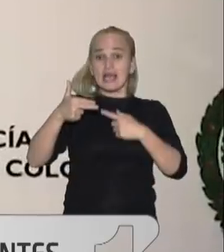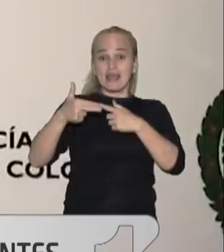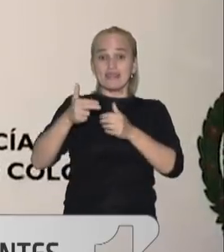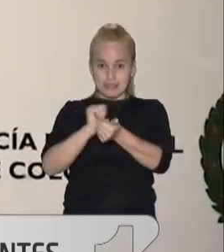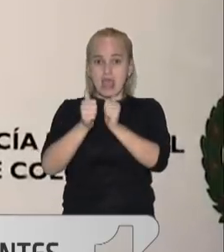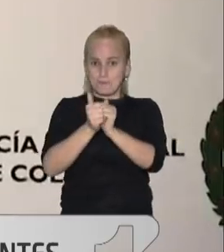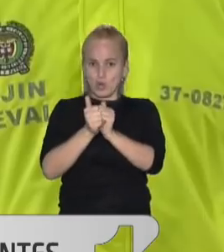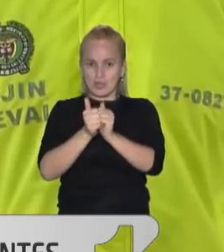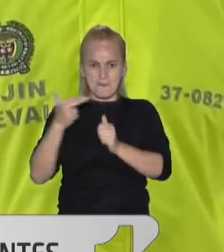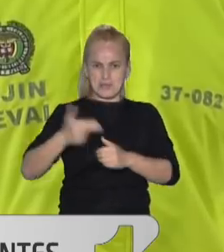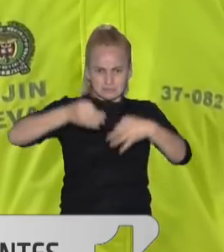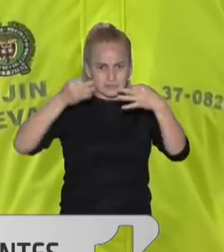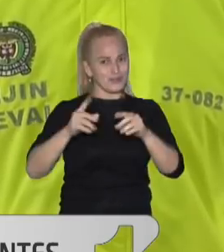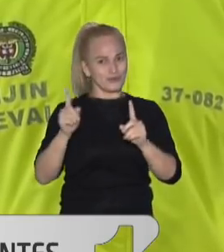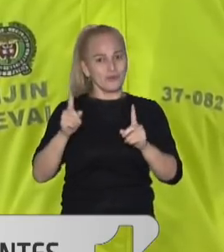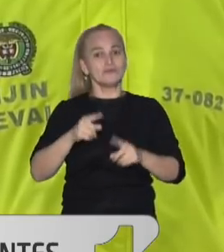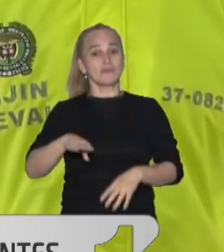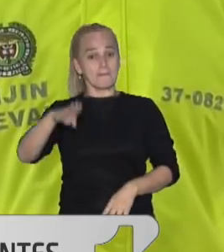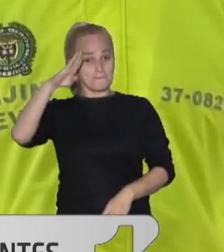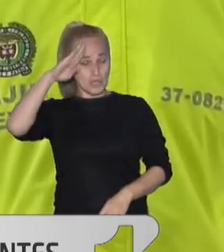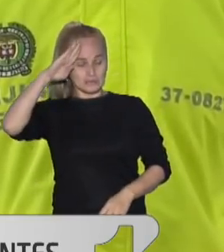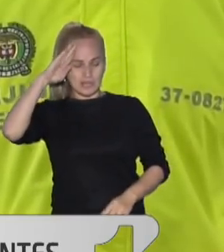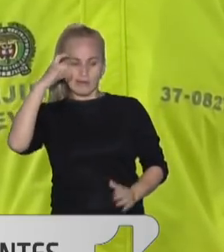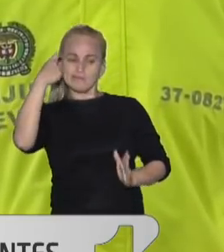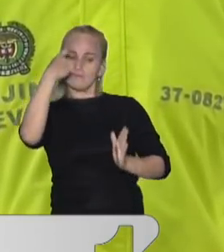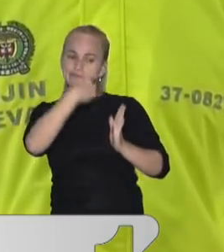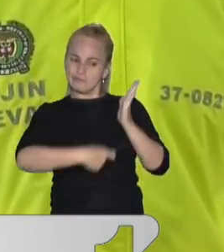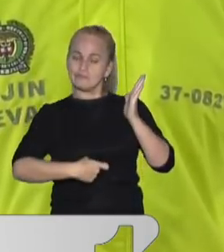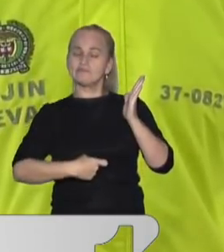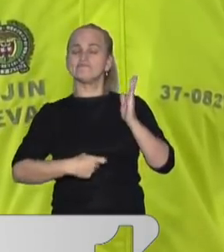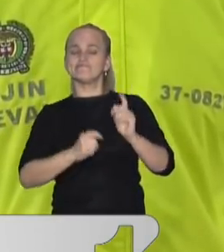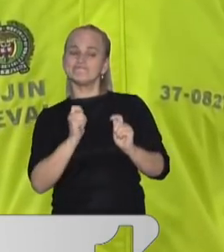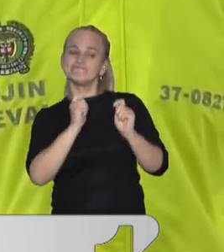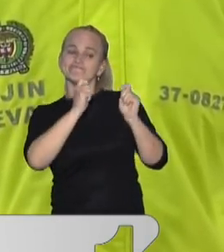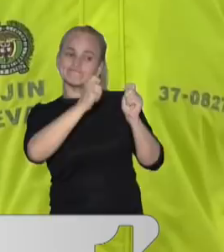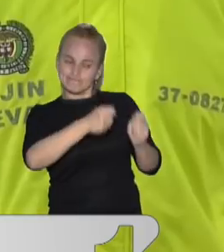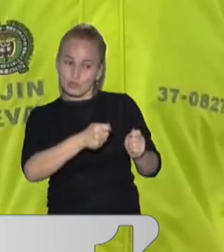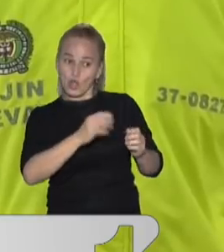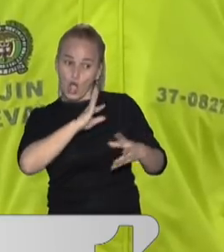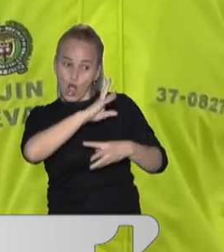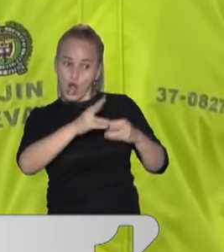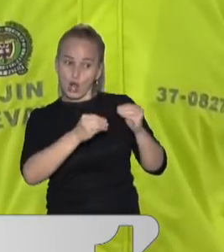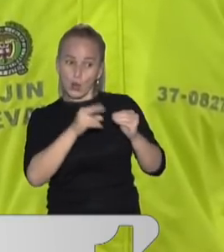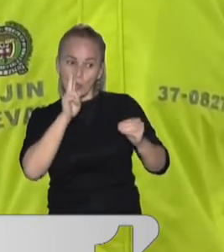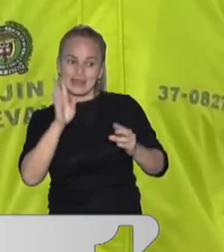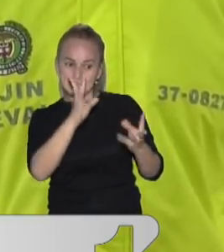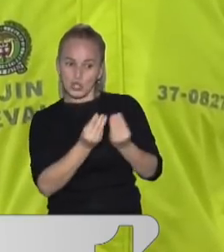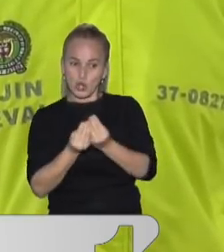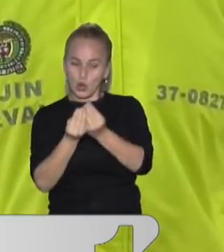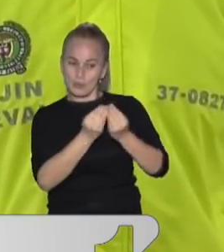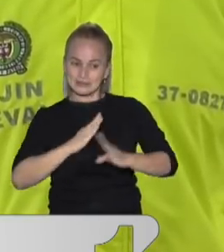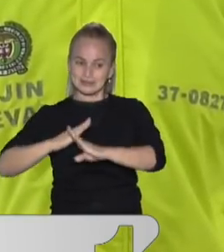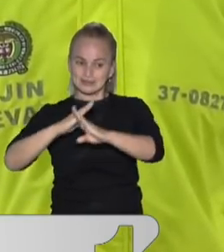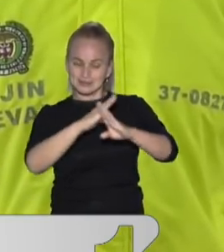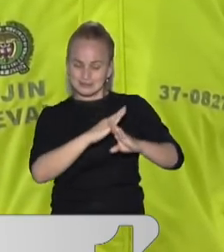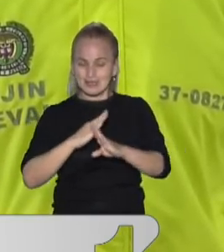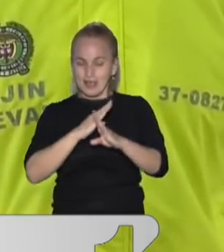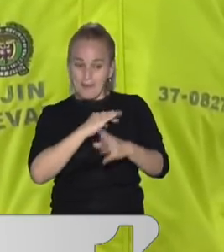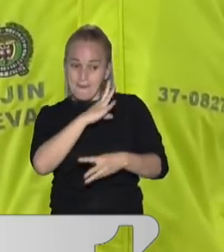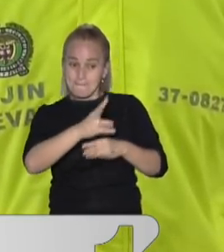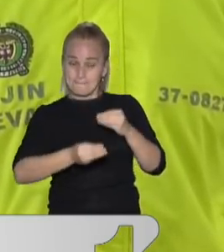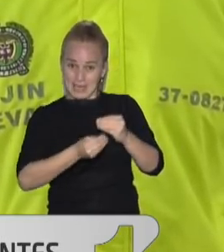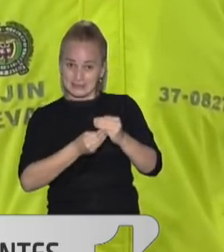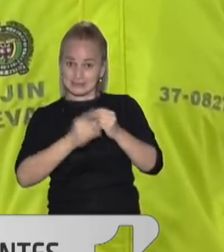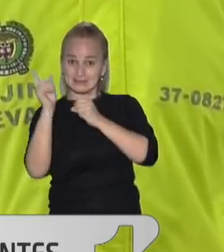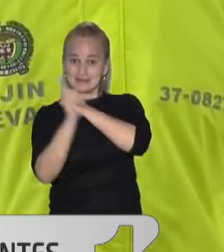no es letal. Se le impone un comparendo teniendo en cuenta el Código Nacional de Convivencia y Seguridad Ciudadana y se le